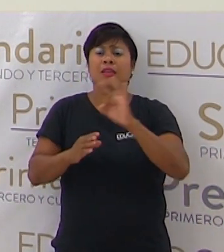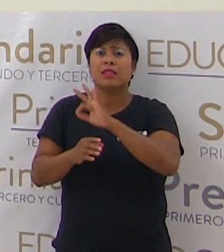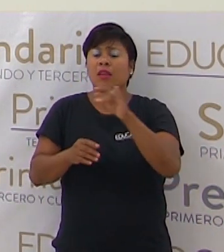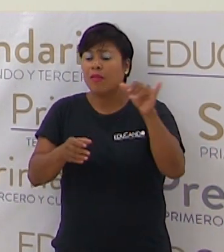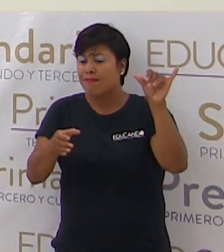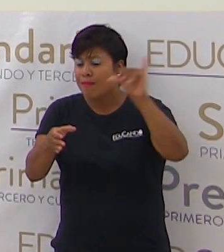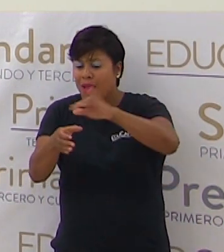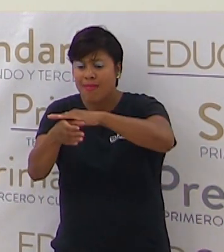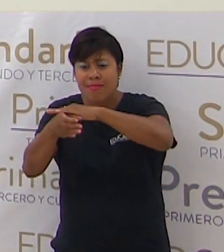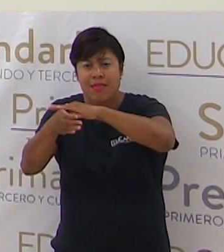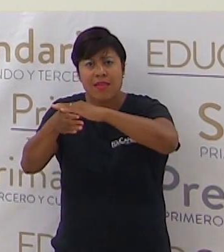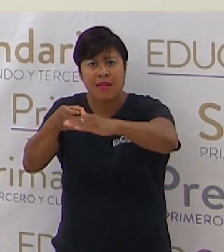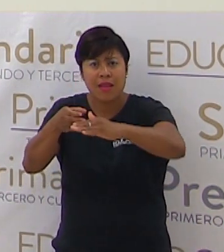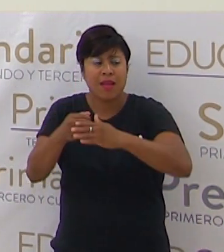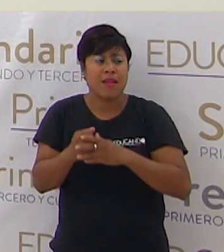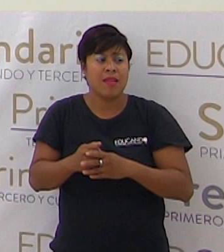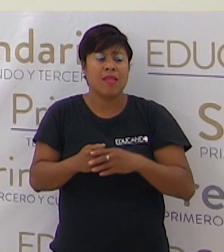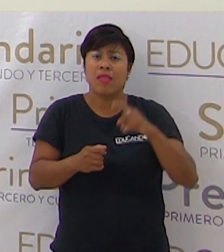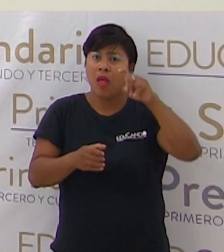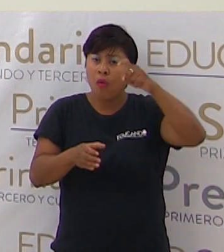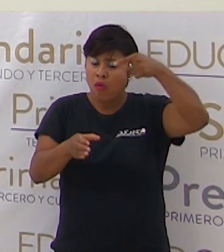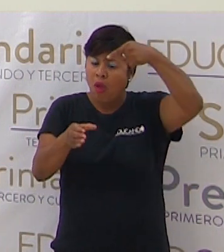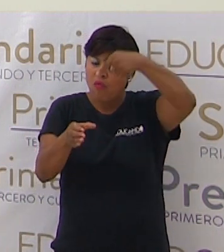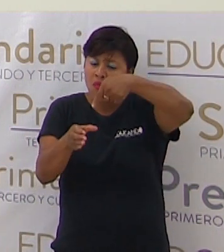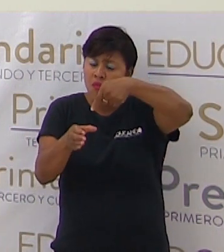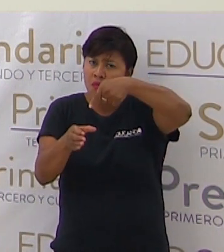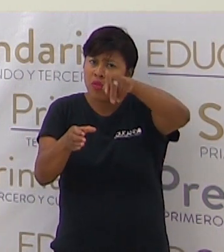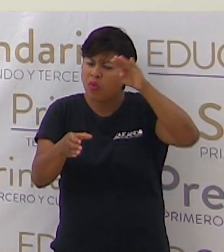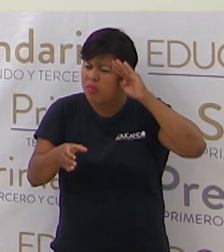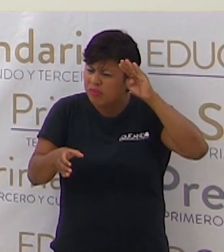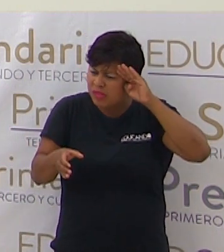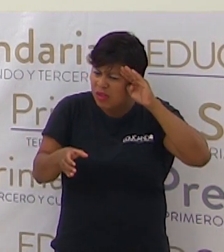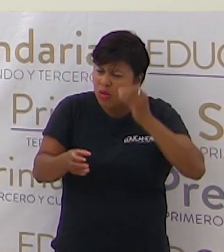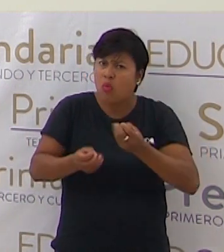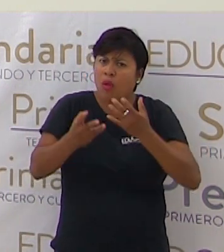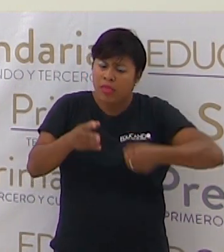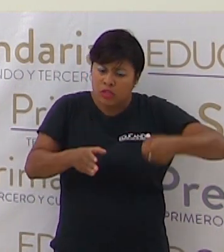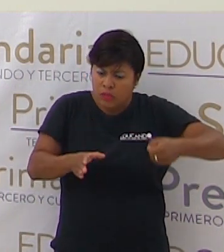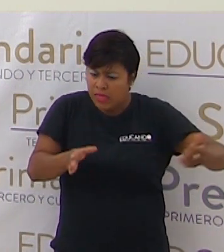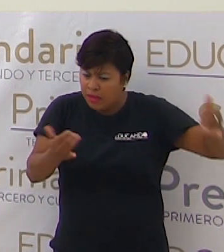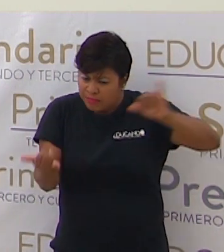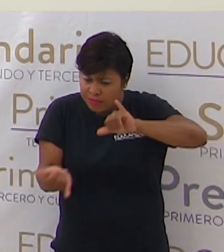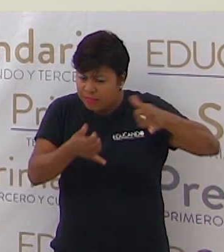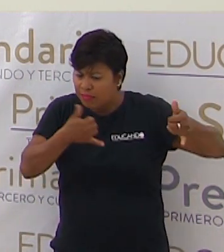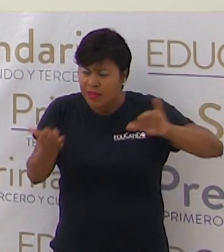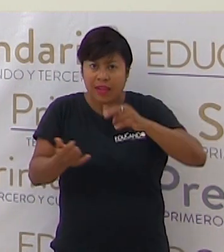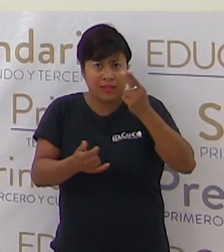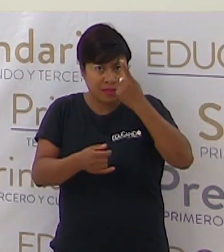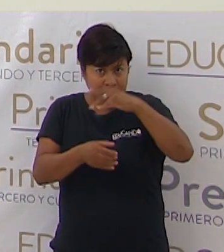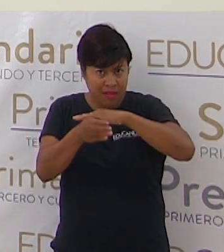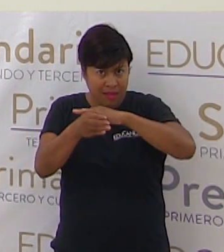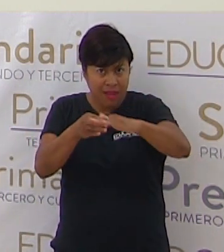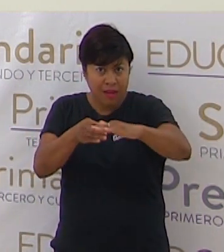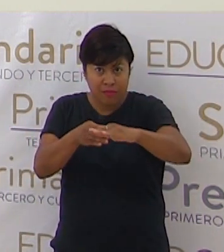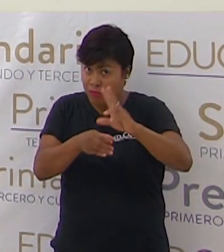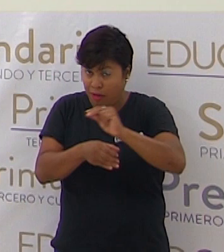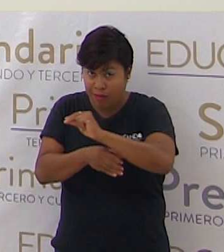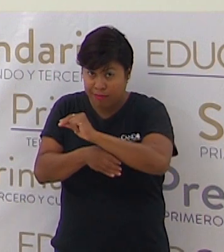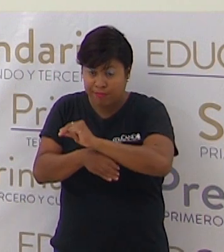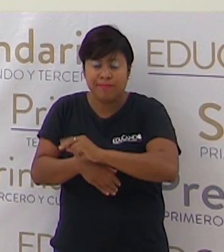llenar el tonel de agua, ¿te pones a pensar cuántas cubetas necesitas para llenarlo?